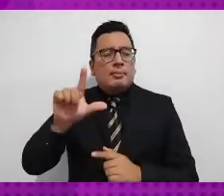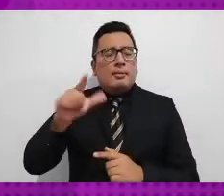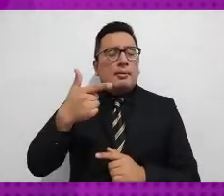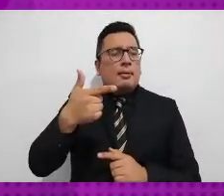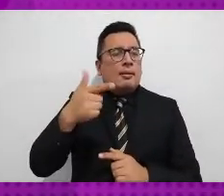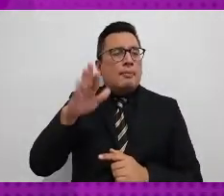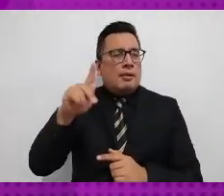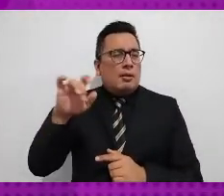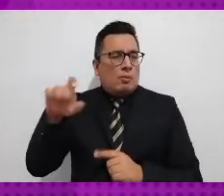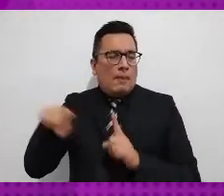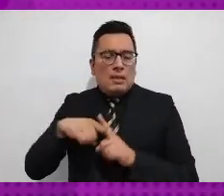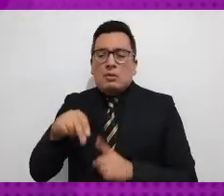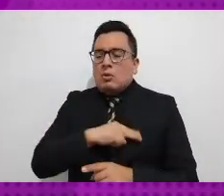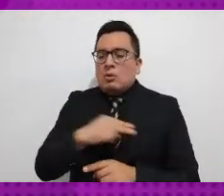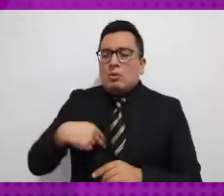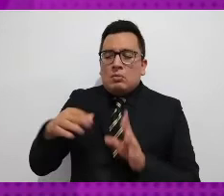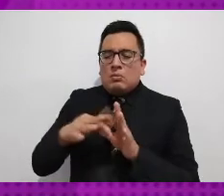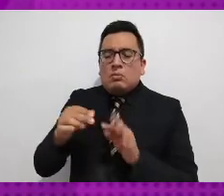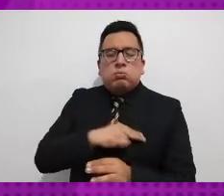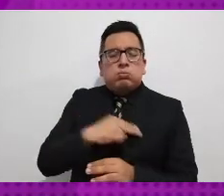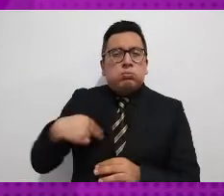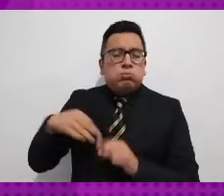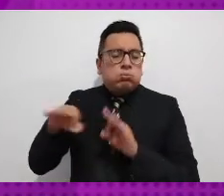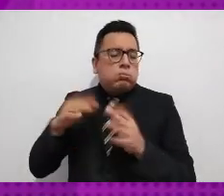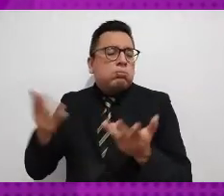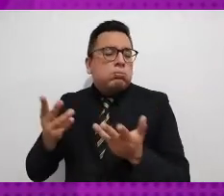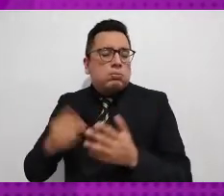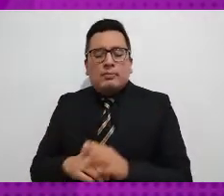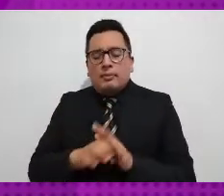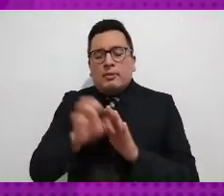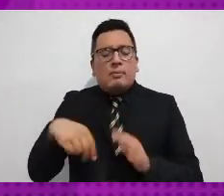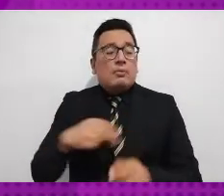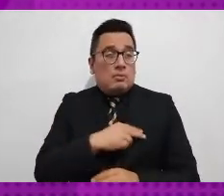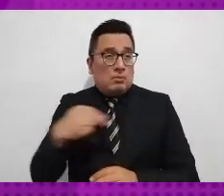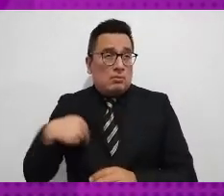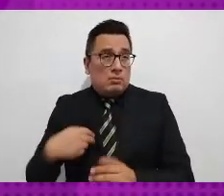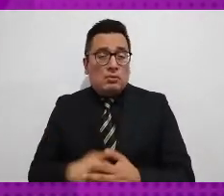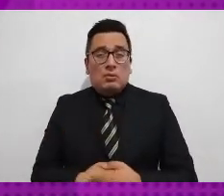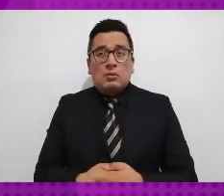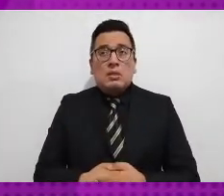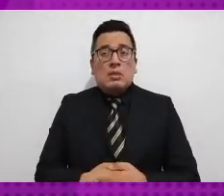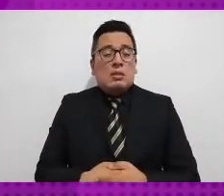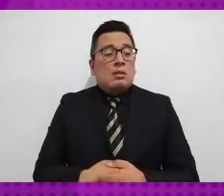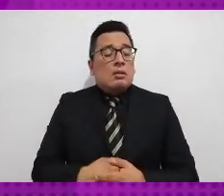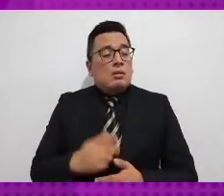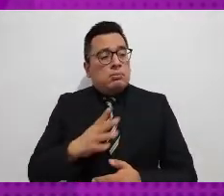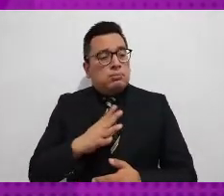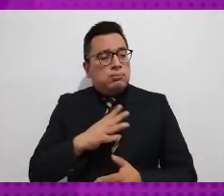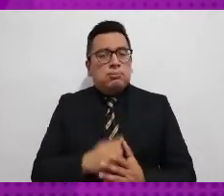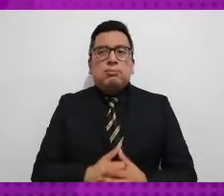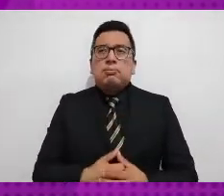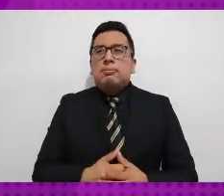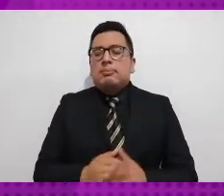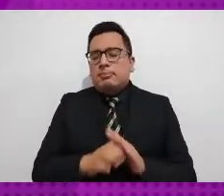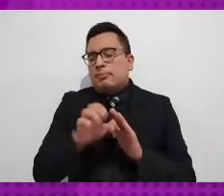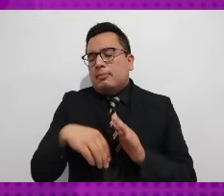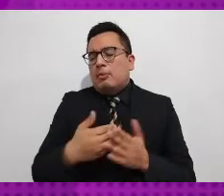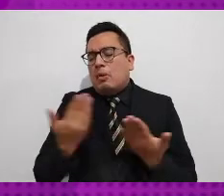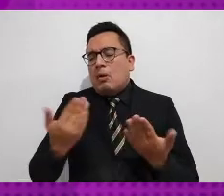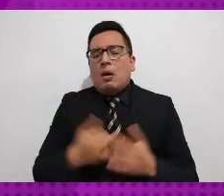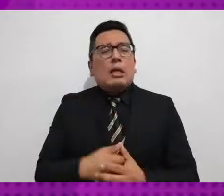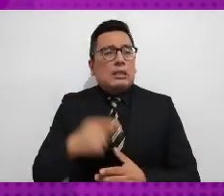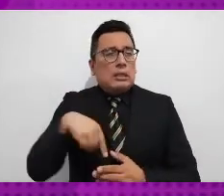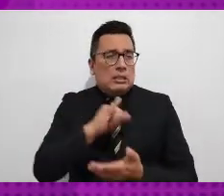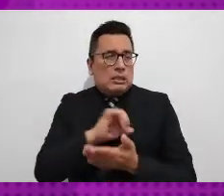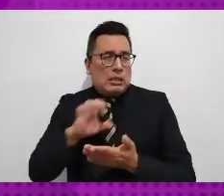tenido para ese grupo en específico. Te cuento muy rápido, hemos tenido en este caso que las convocatorias que emite este organismo tengan